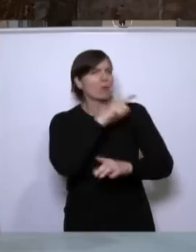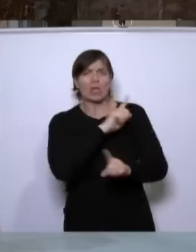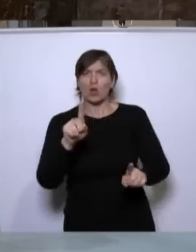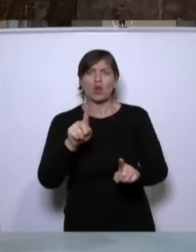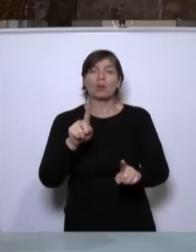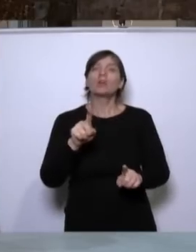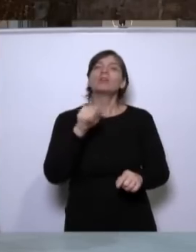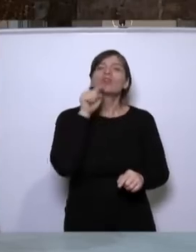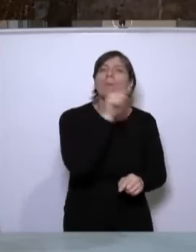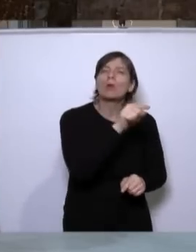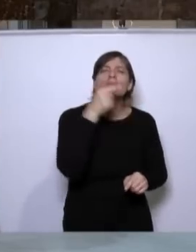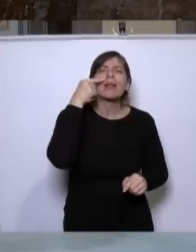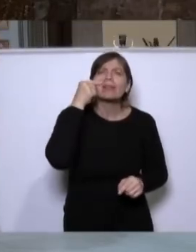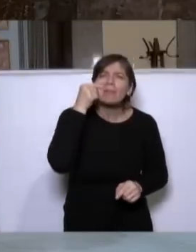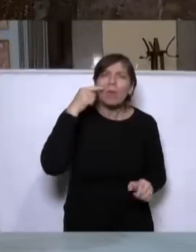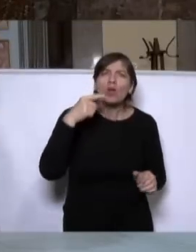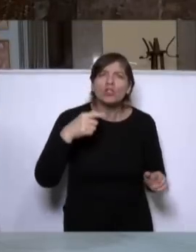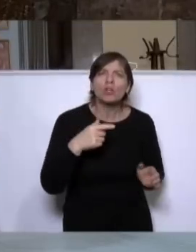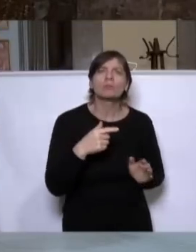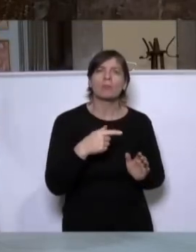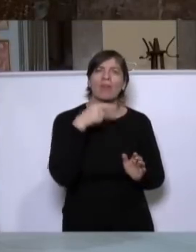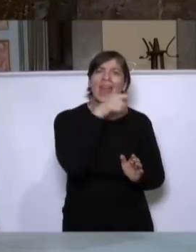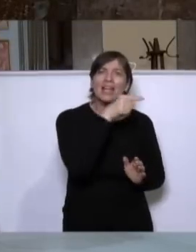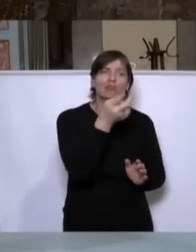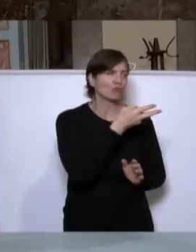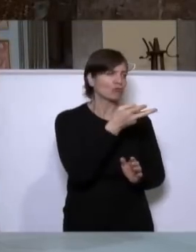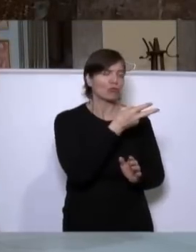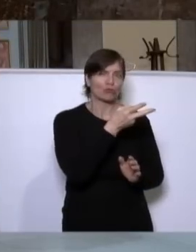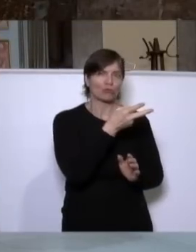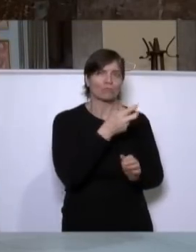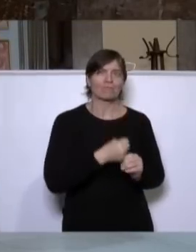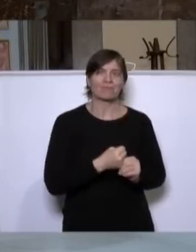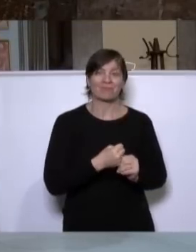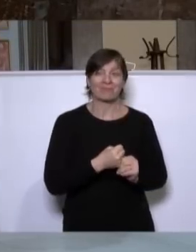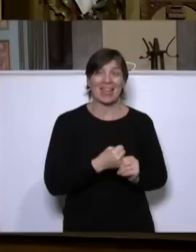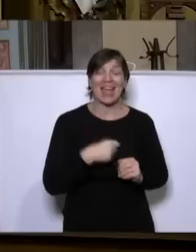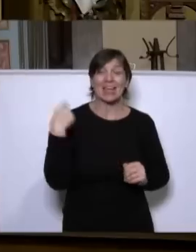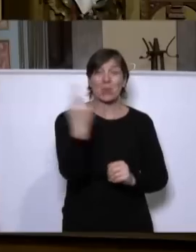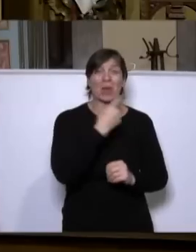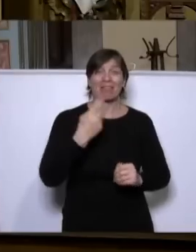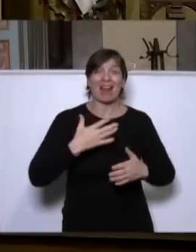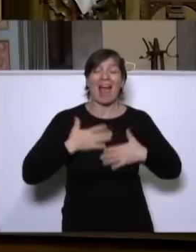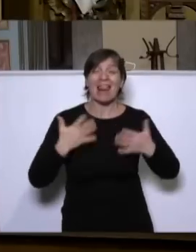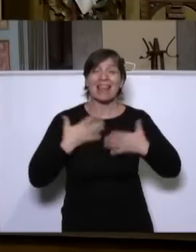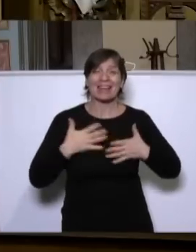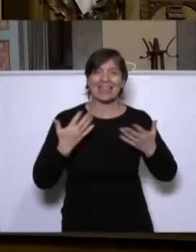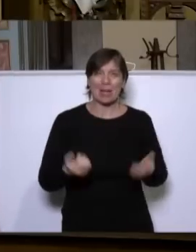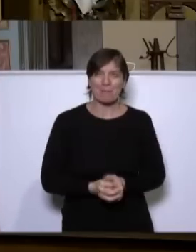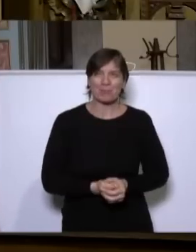sí, sino por el testimonio de los mártires, que son nuestra alegría.